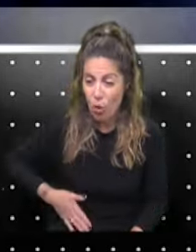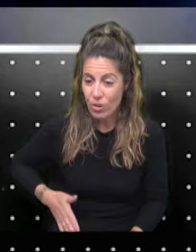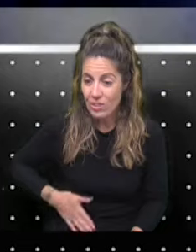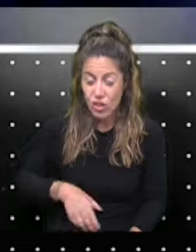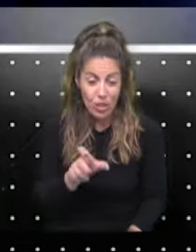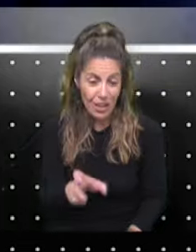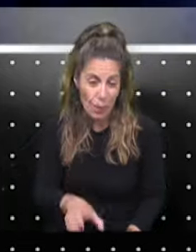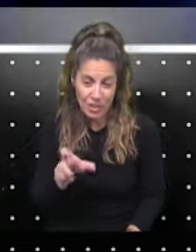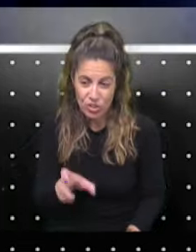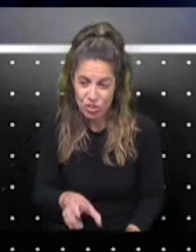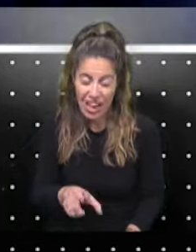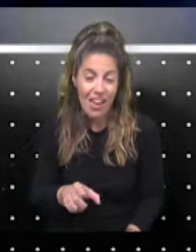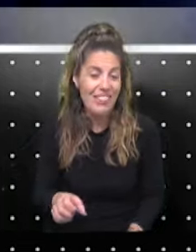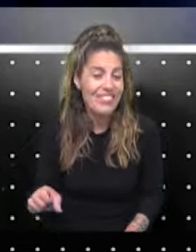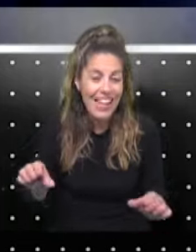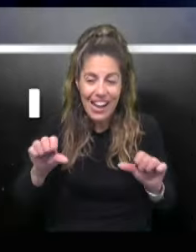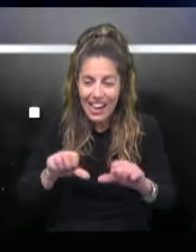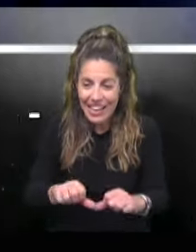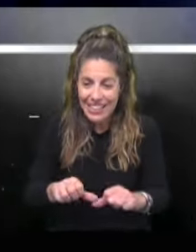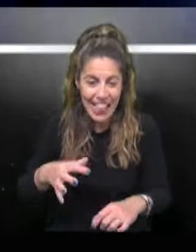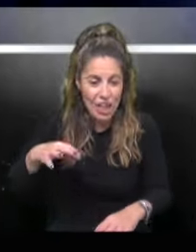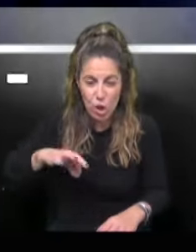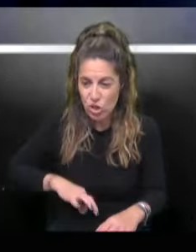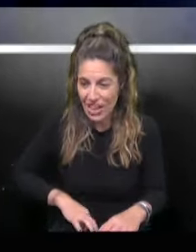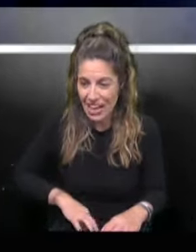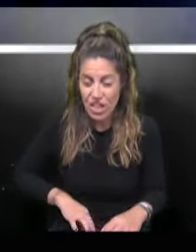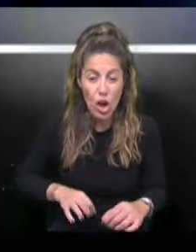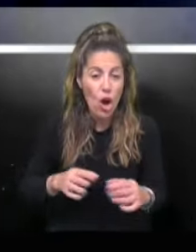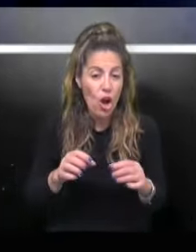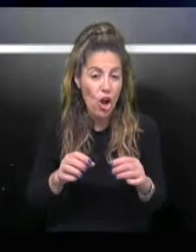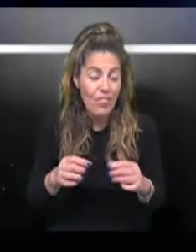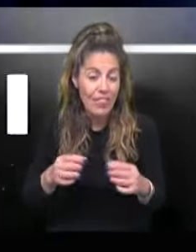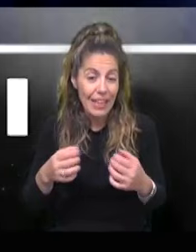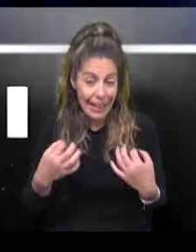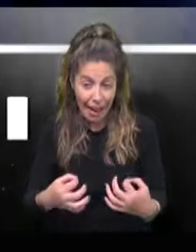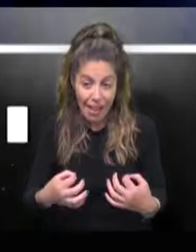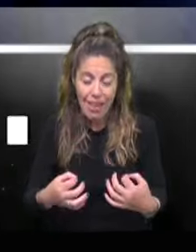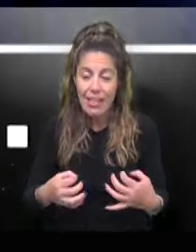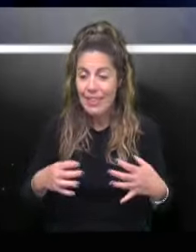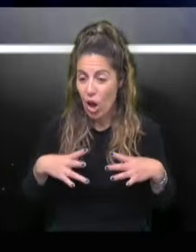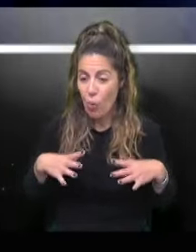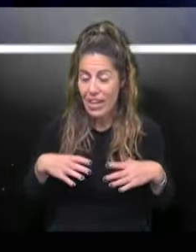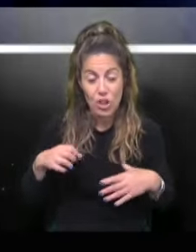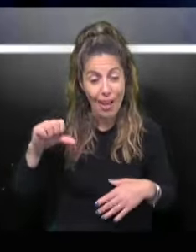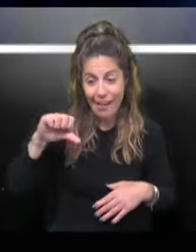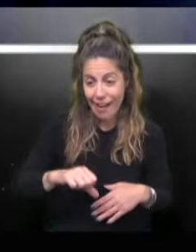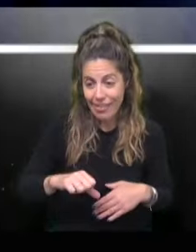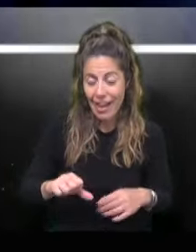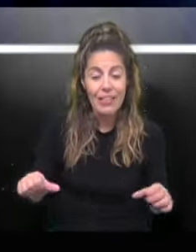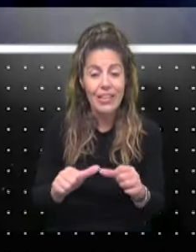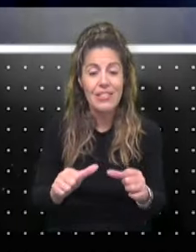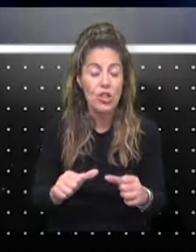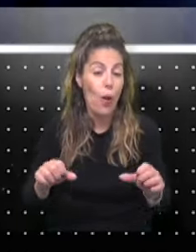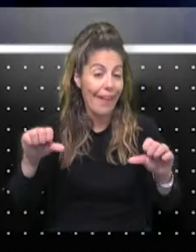cierto este esa caída de los salarios en términos reales de las jubilaciones este está haciendo que caiga el